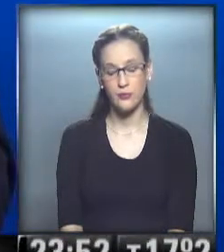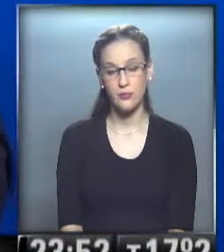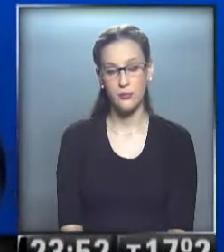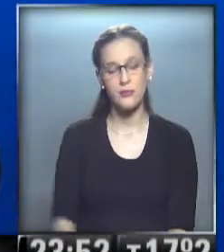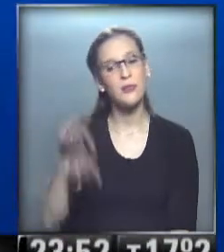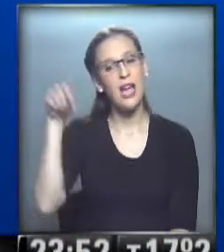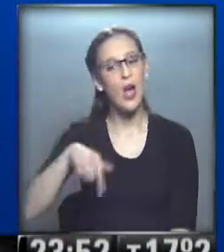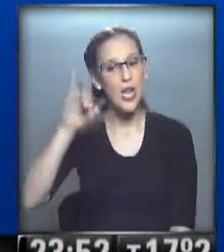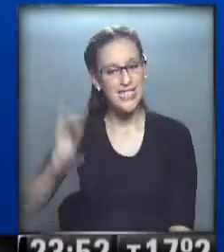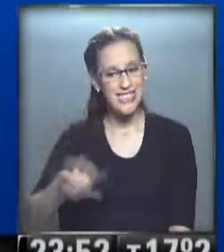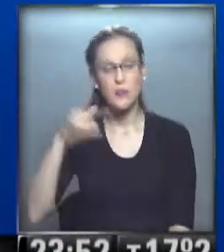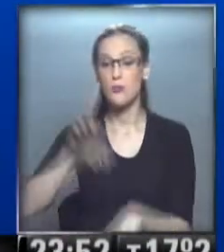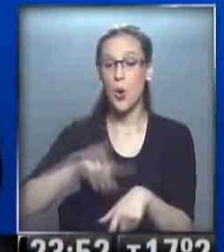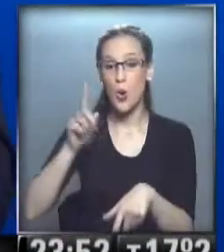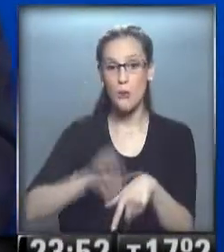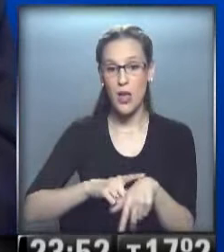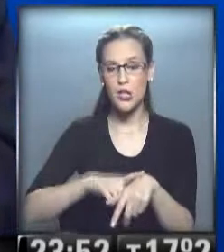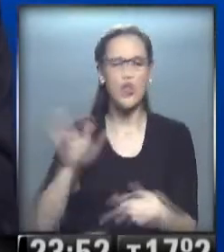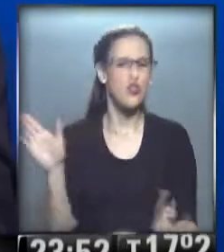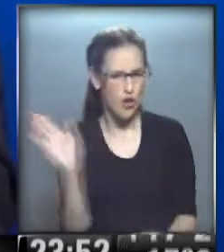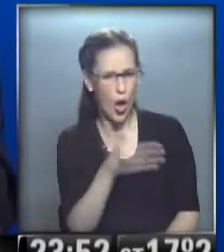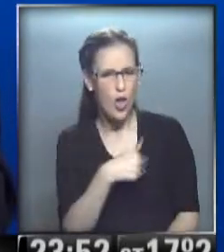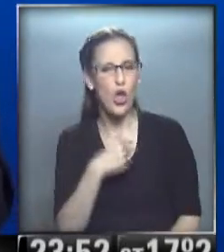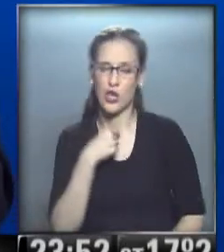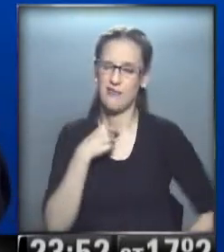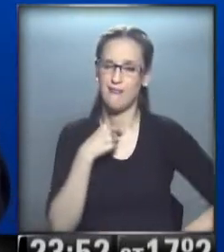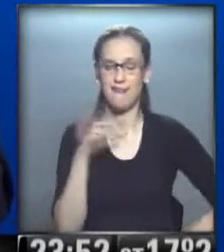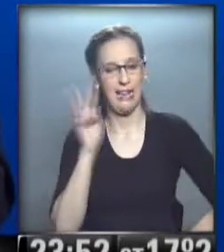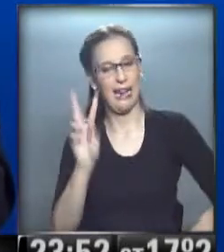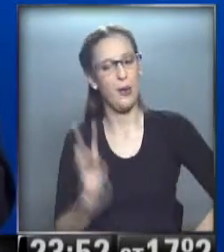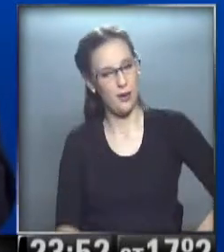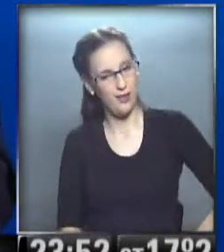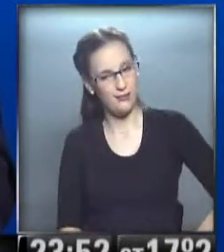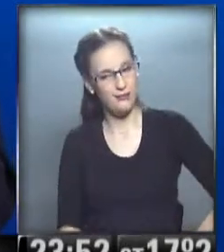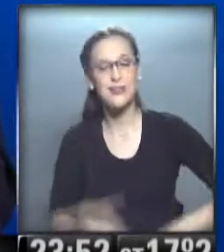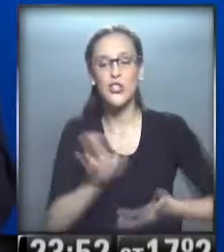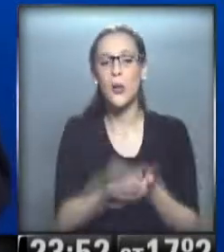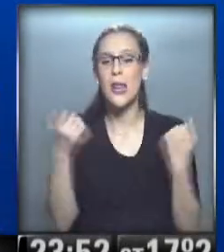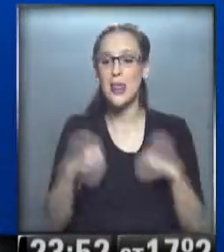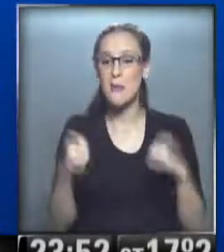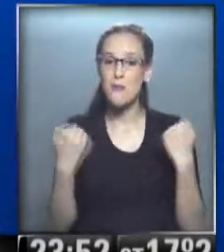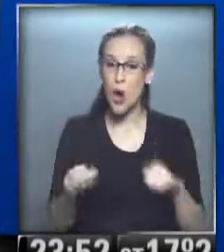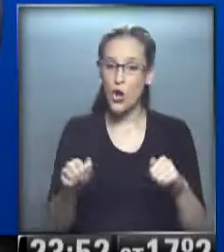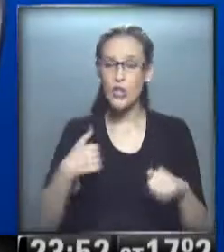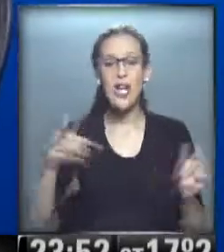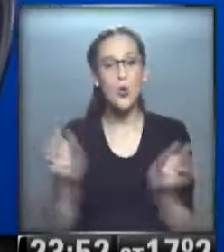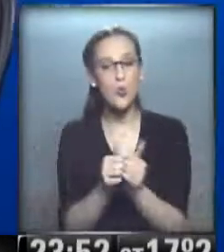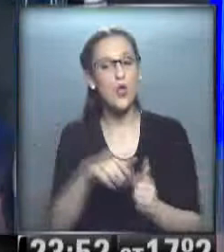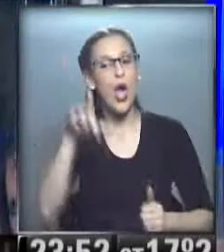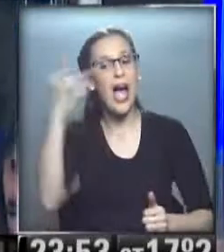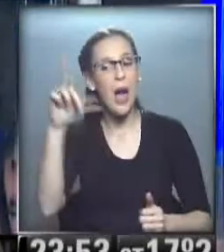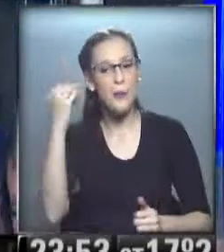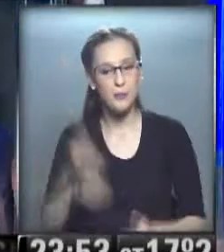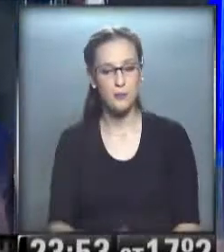Y ahora sí, el momento que gran parte de nuestra audiencia estaba esperando, los deportes de la mano de Gaby